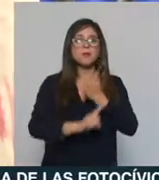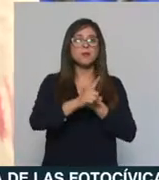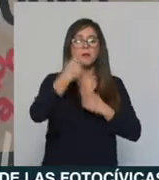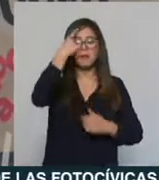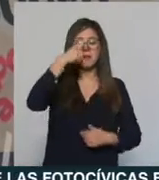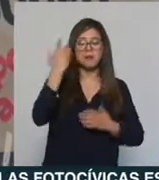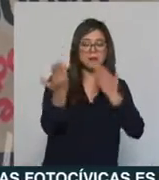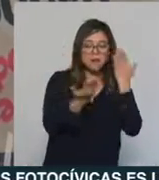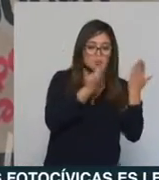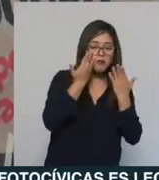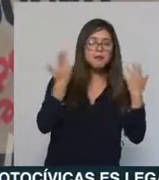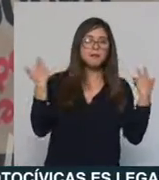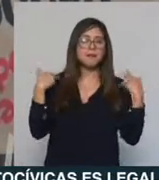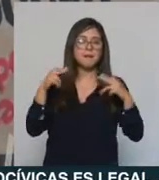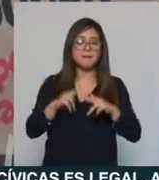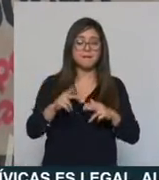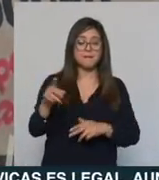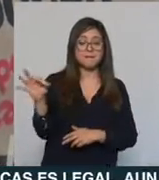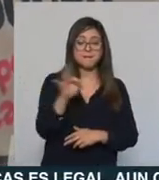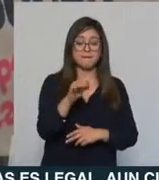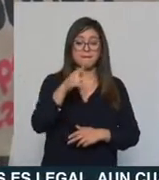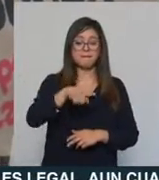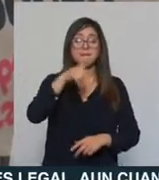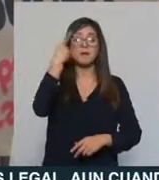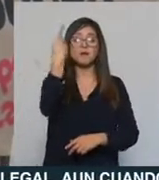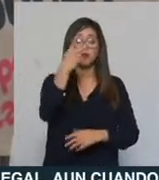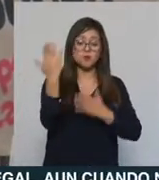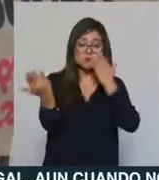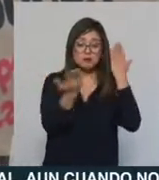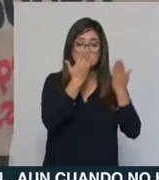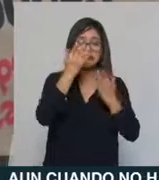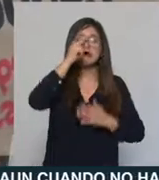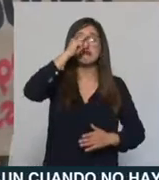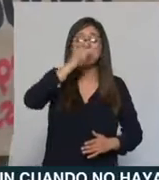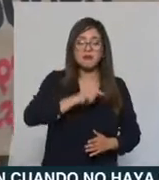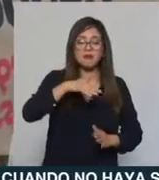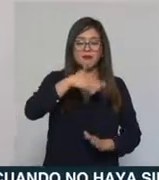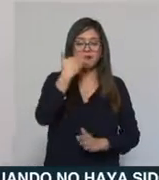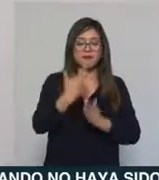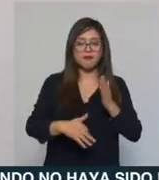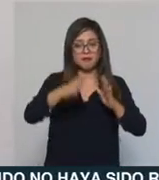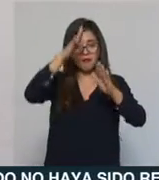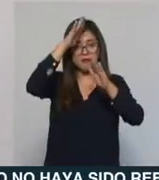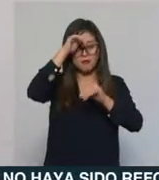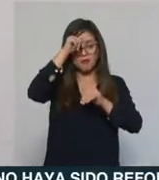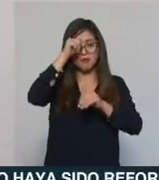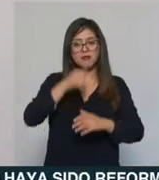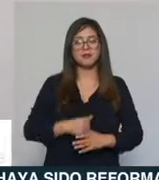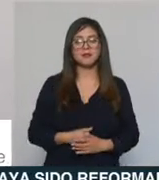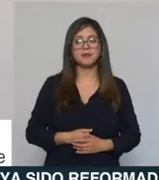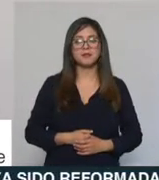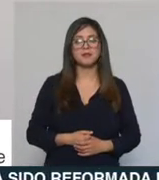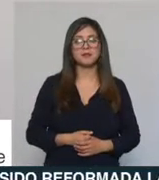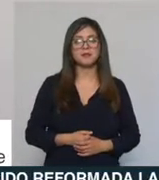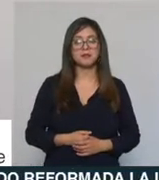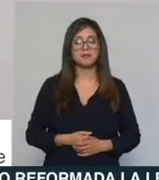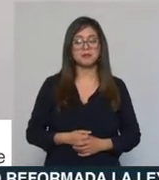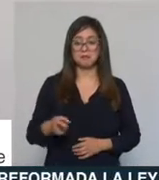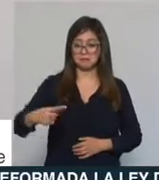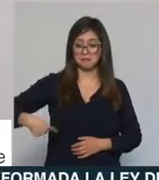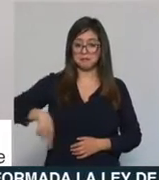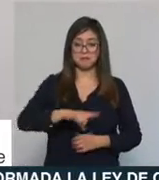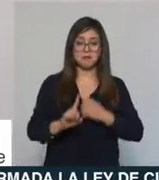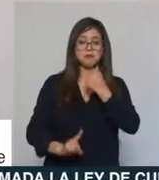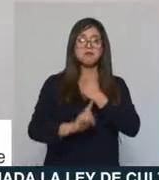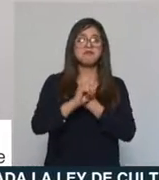académicos, quienes podrían perder el ciclo escolar si no se alcanza un acuerdo. El alumnado yo creo que es el que va